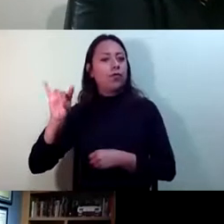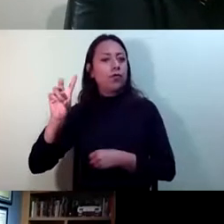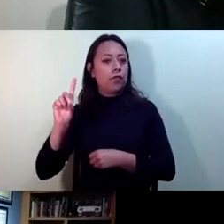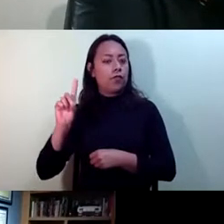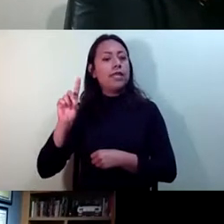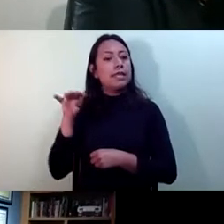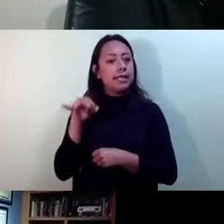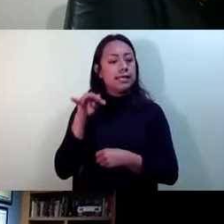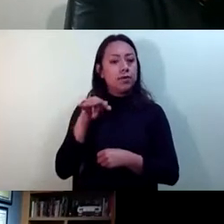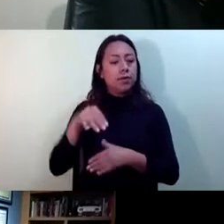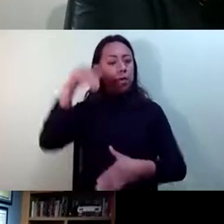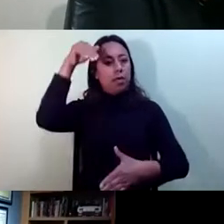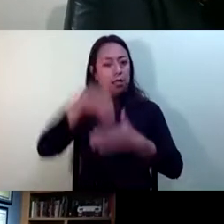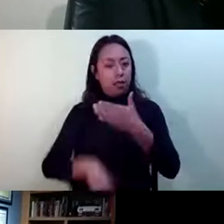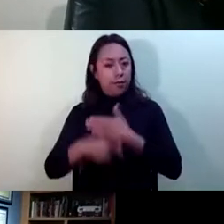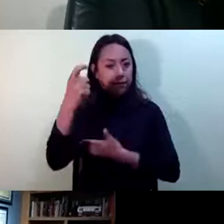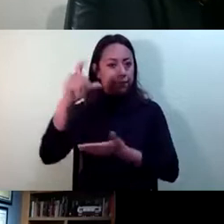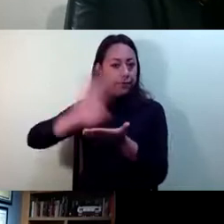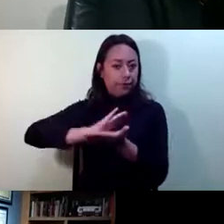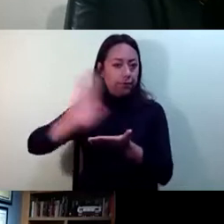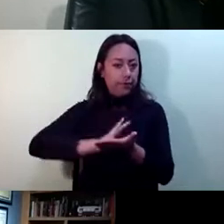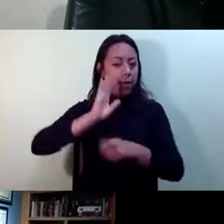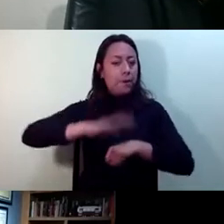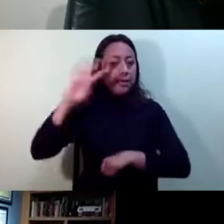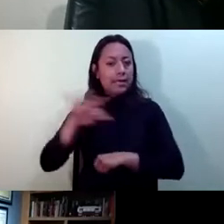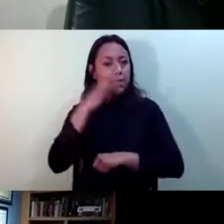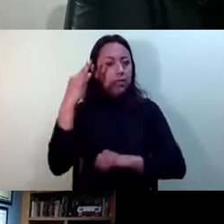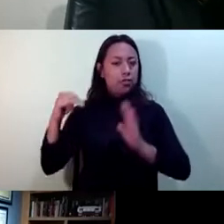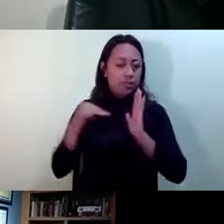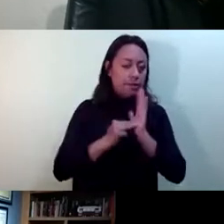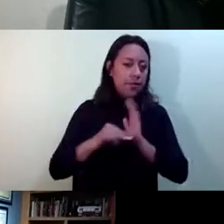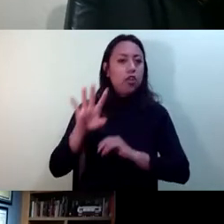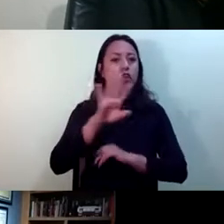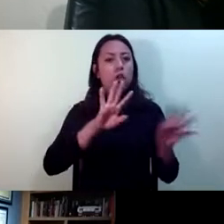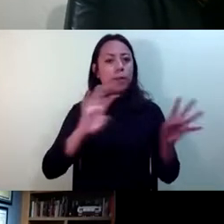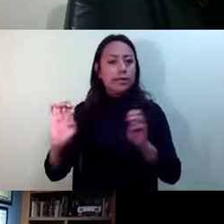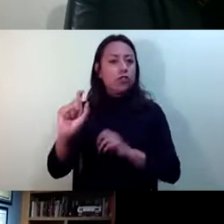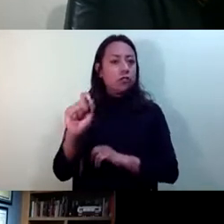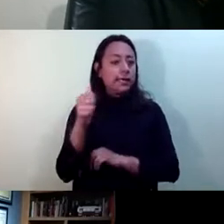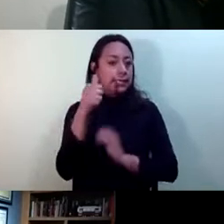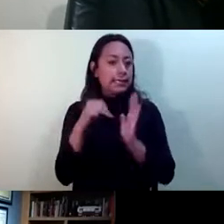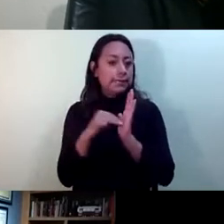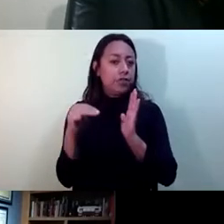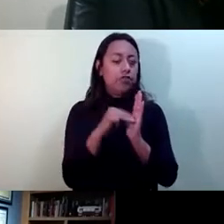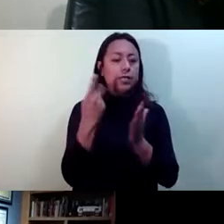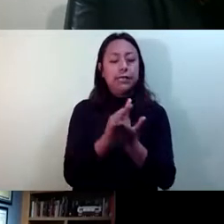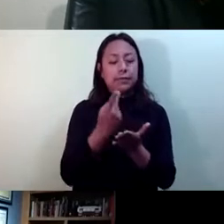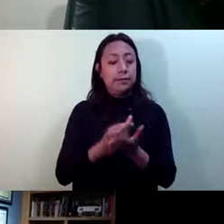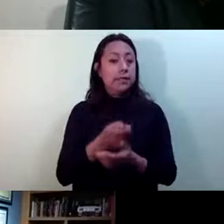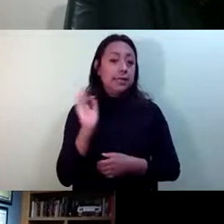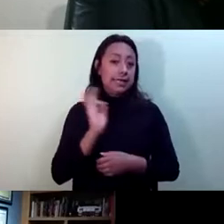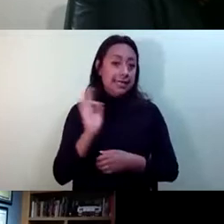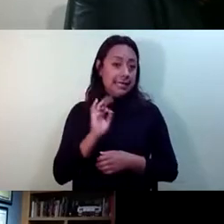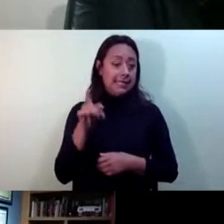los ingresos hasta el mes de septiembre por más de 14.926 millones de pesos, estimándose incluso que pudiera